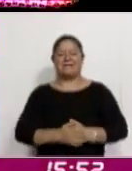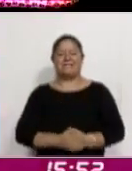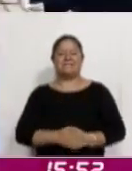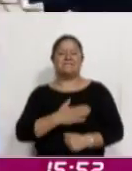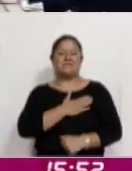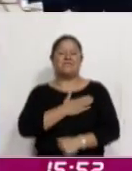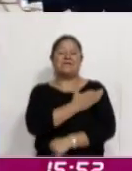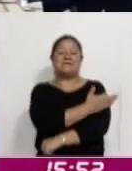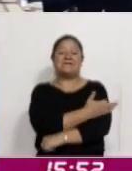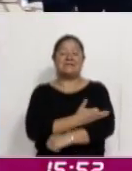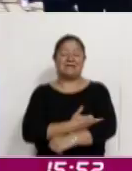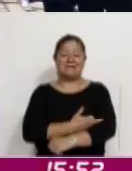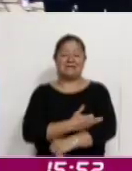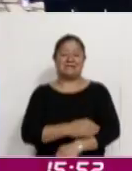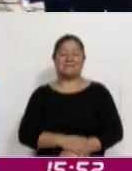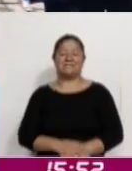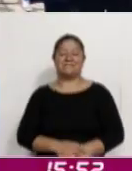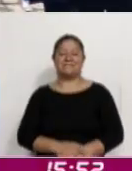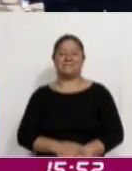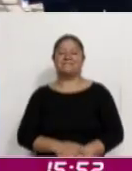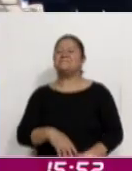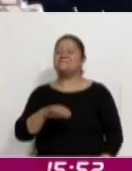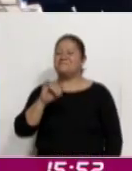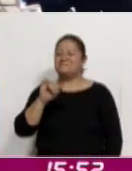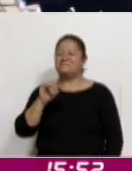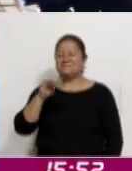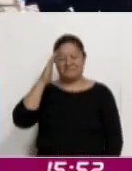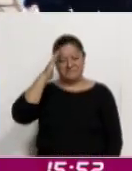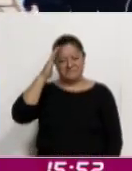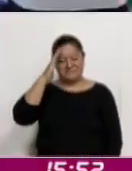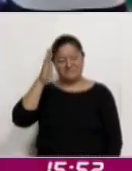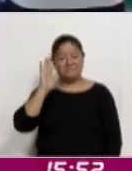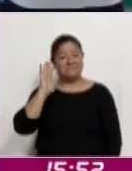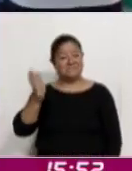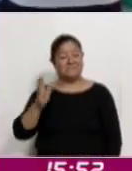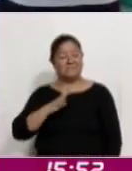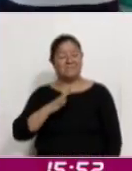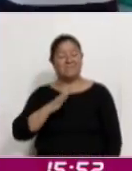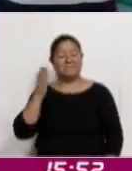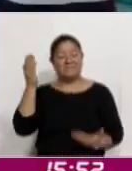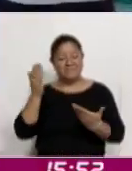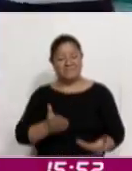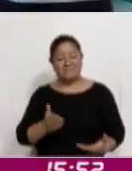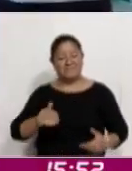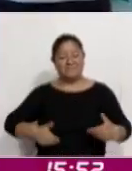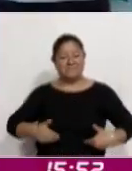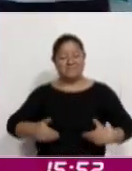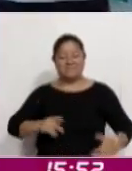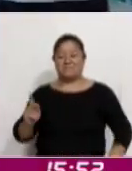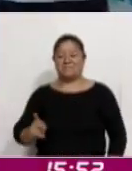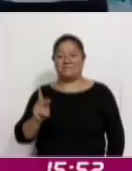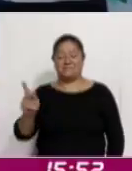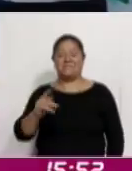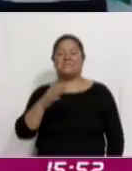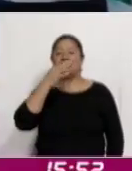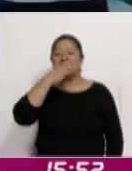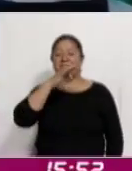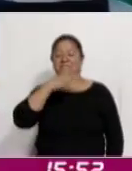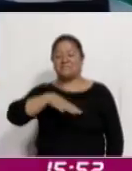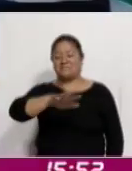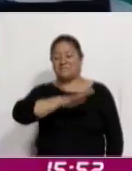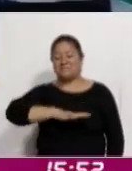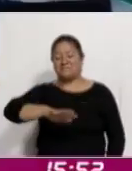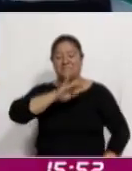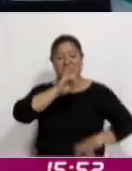tardes. Así es, Jesús, ya nos encontramos en el Teatro del Pueblo del Recinto Ferial, donde a partir de